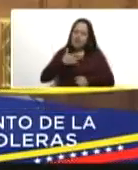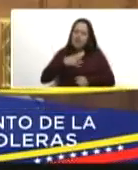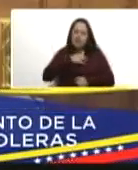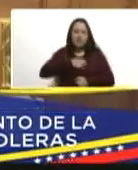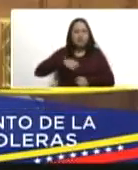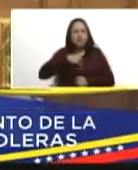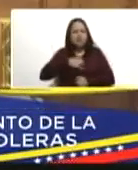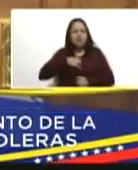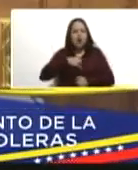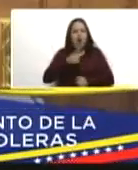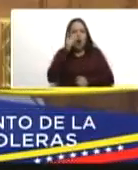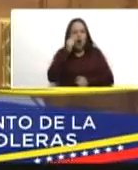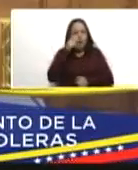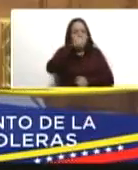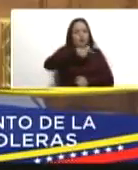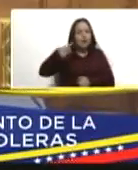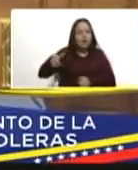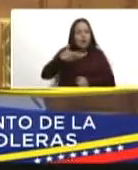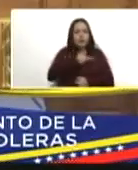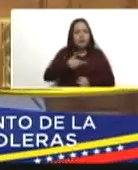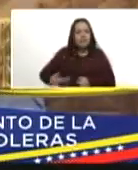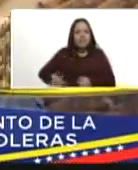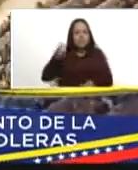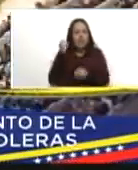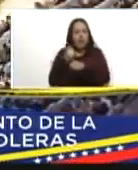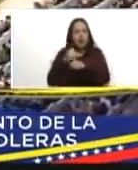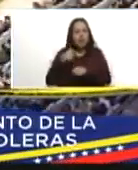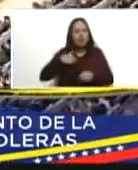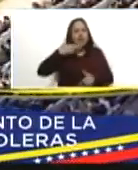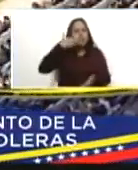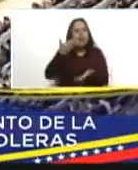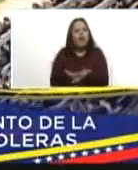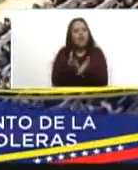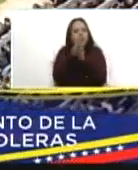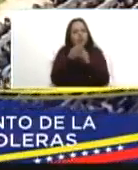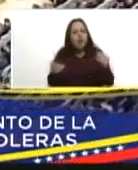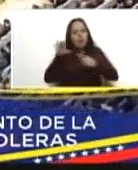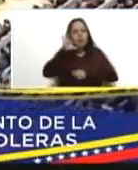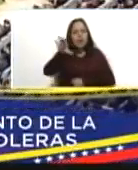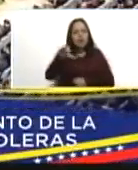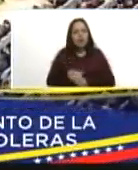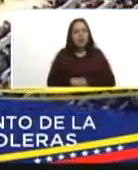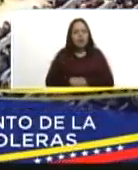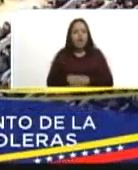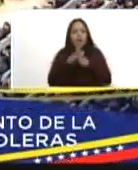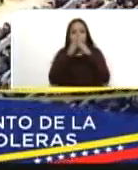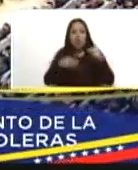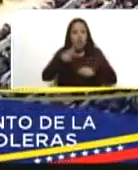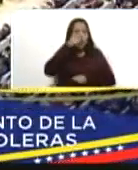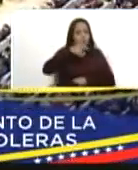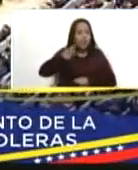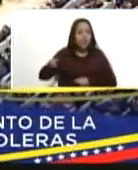pueblo como presidente obrero y le doy las gracias a todo un país a todo nuestro